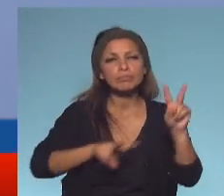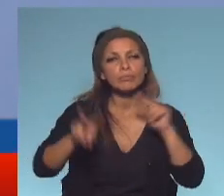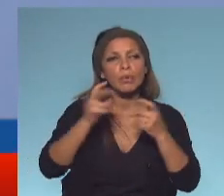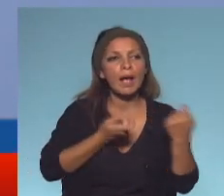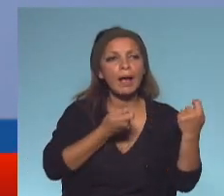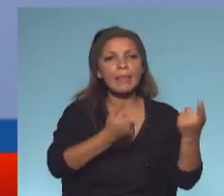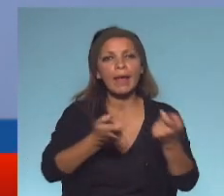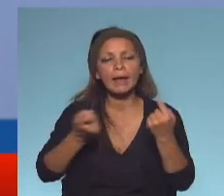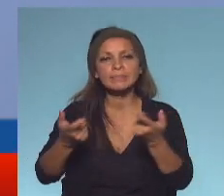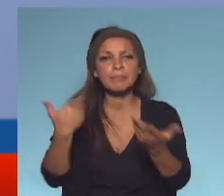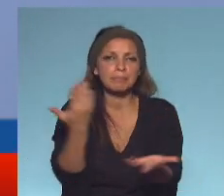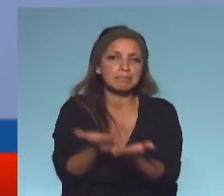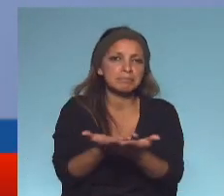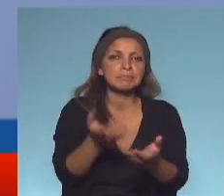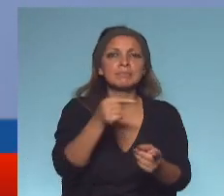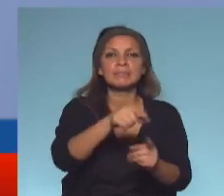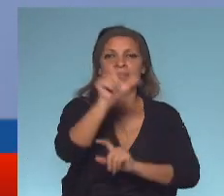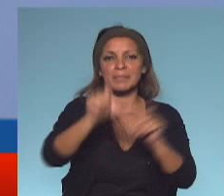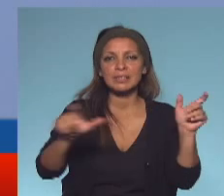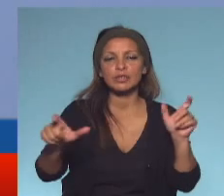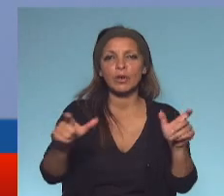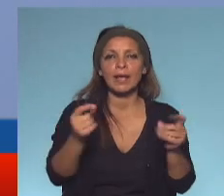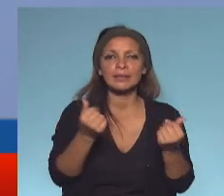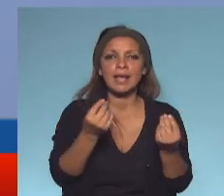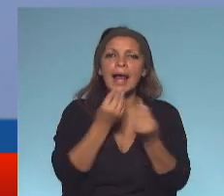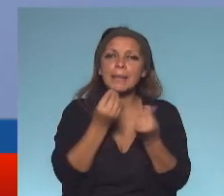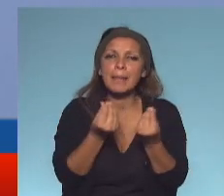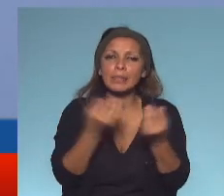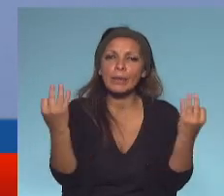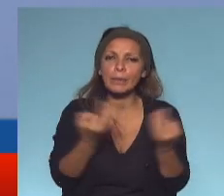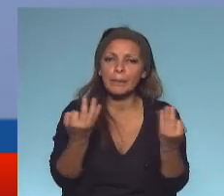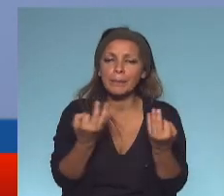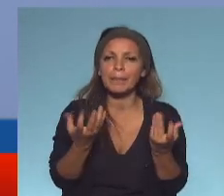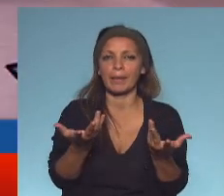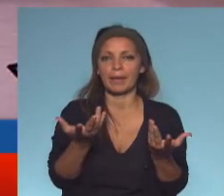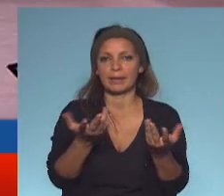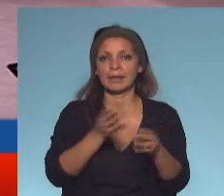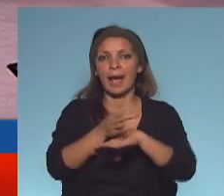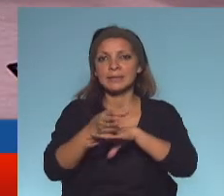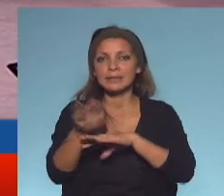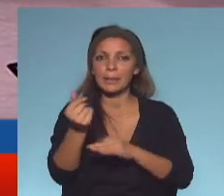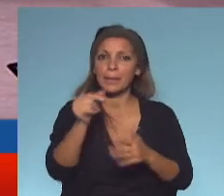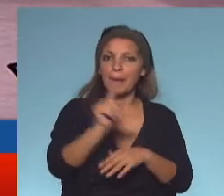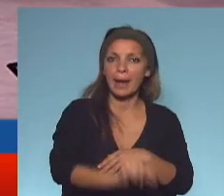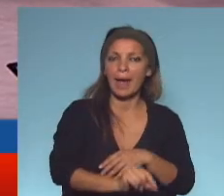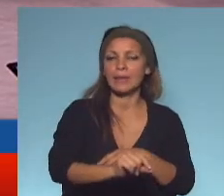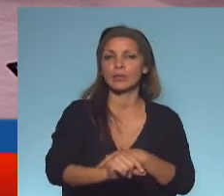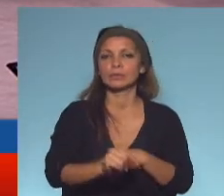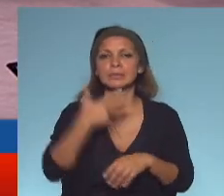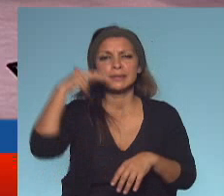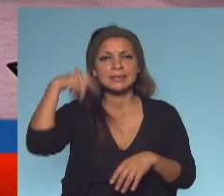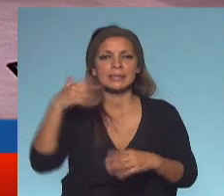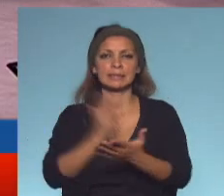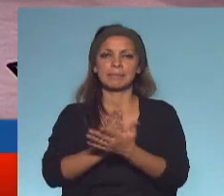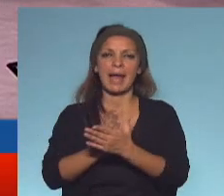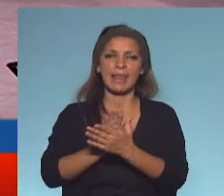a las y los consumidores alimentos frescos a precios accesibles, en este caso eliminando los márgenes de intermediación.